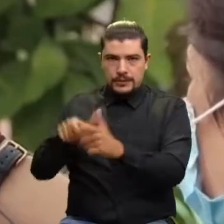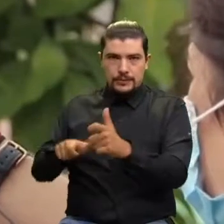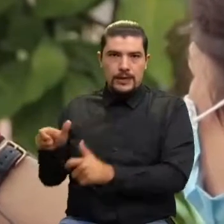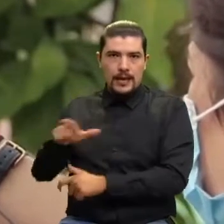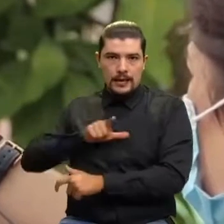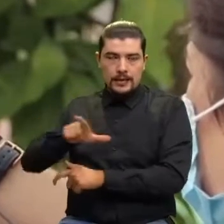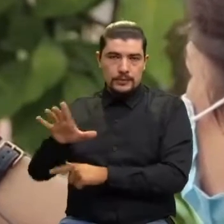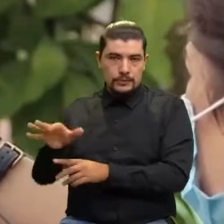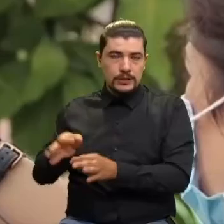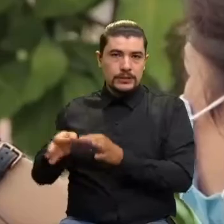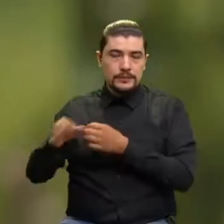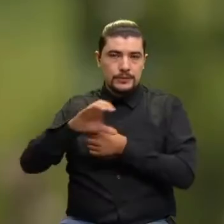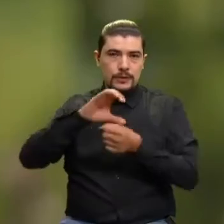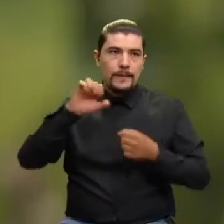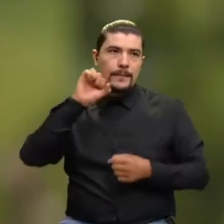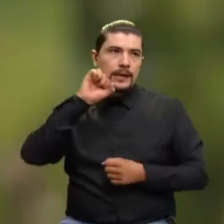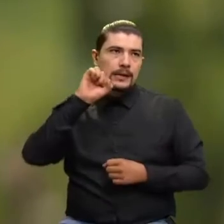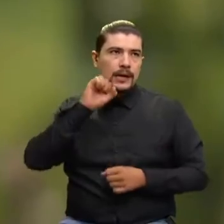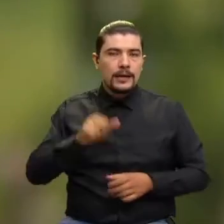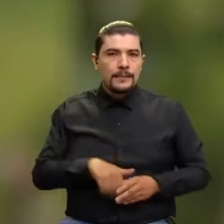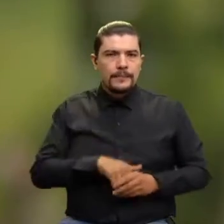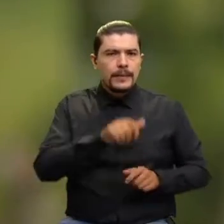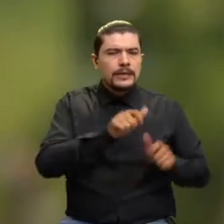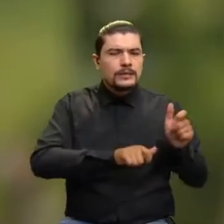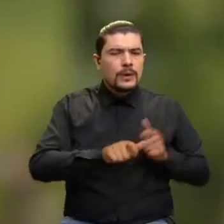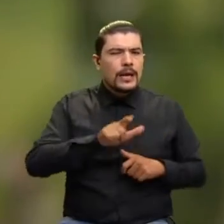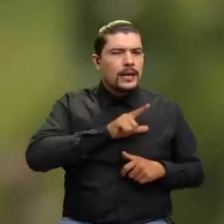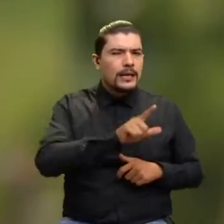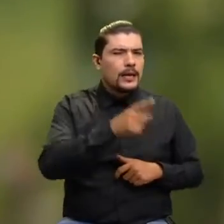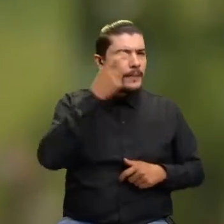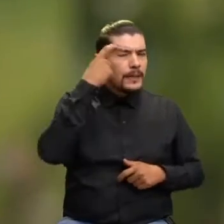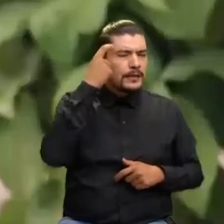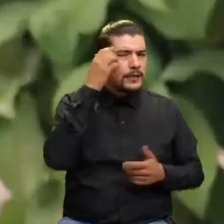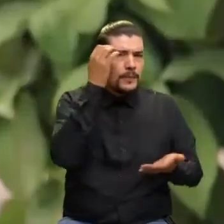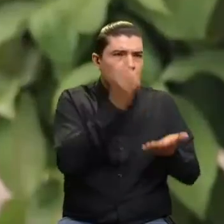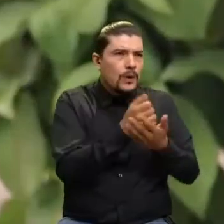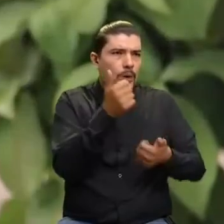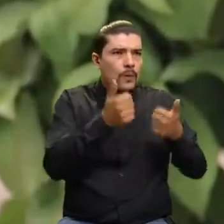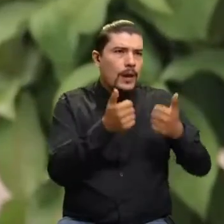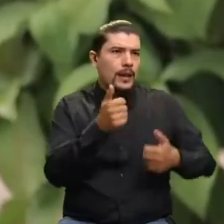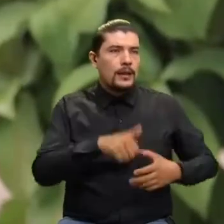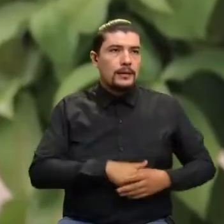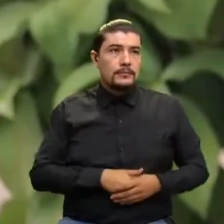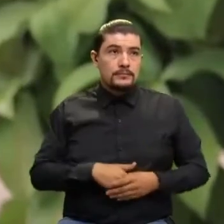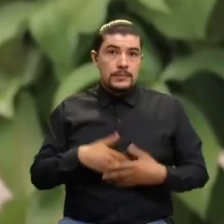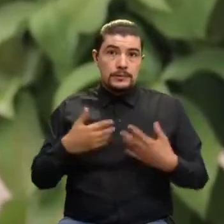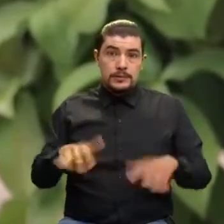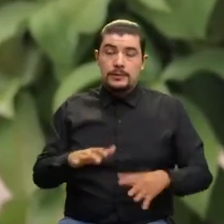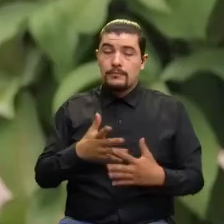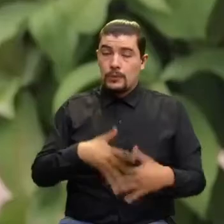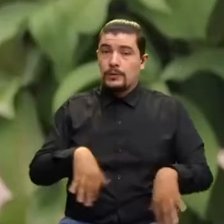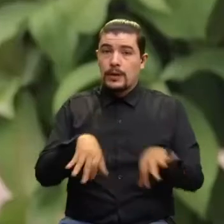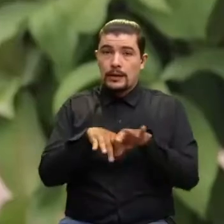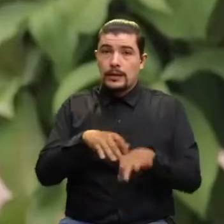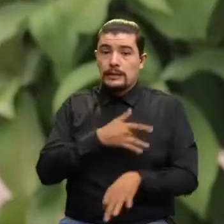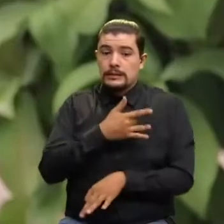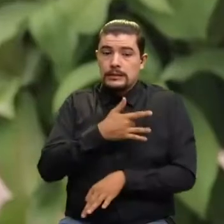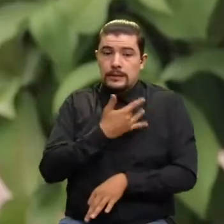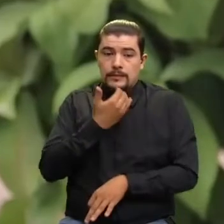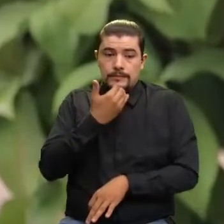los ediles en el municipio de Barranca Bermeja. ¿Qué piensan los ediles de este gran logro? Necesitamos desplazarnos a todas nuestras